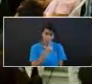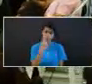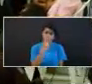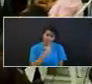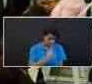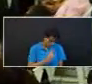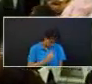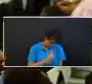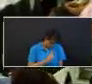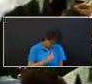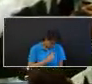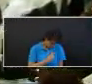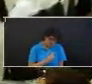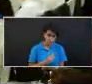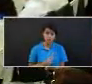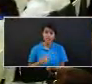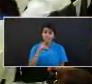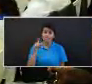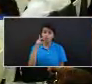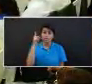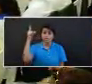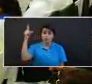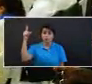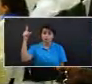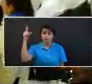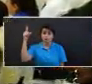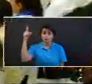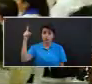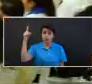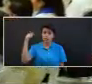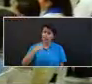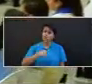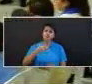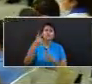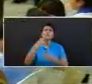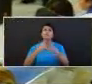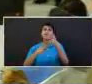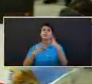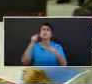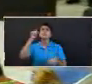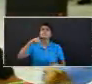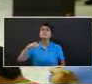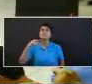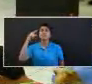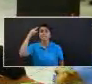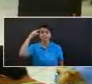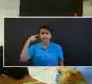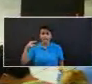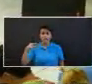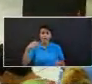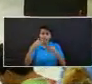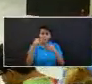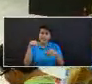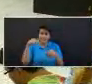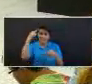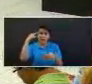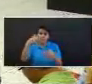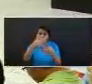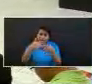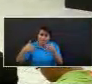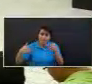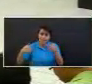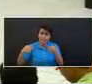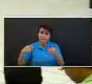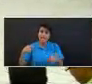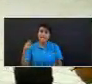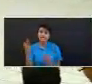humillado, diciéndole: Señor, yo vengo este día lo aparté, Señor, he esperado todo este